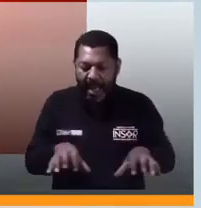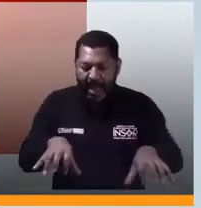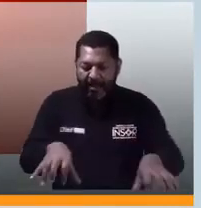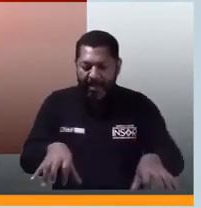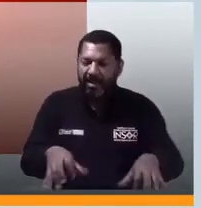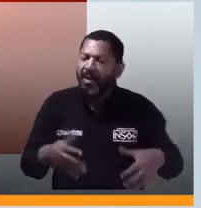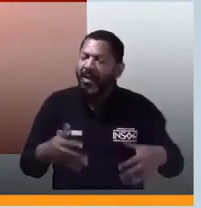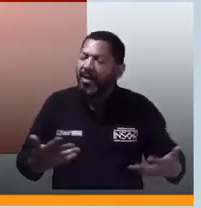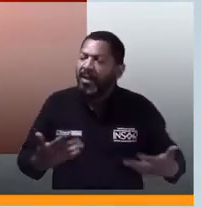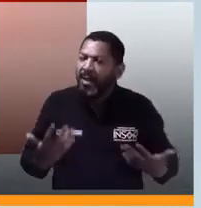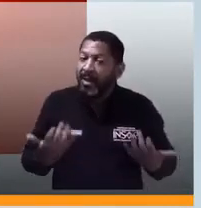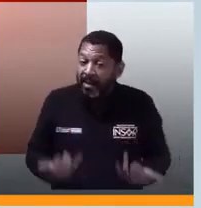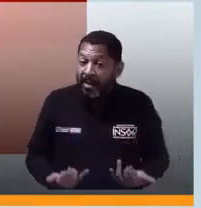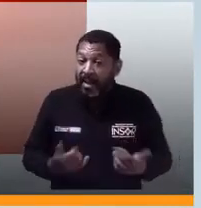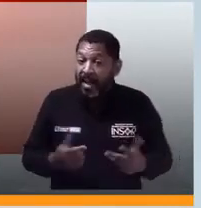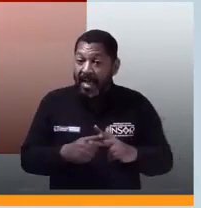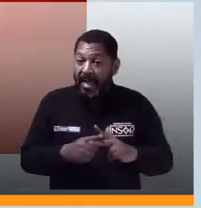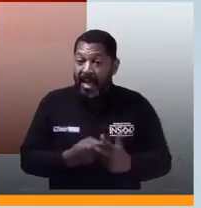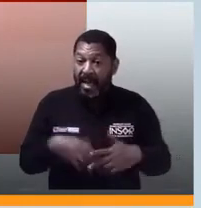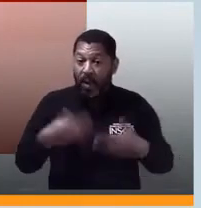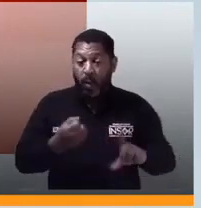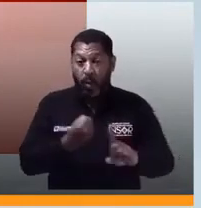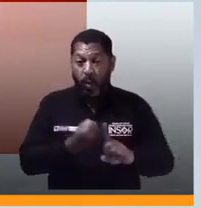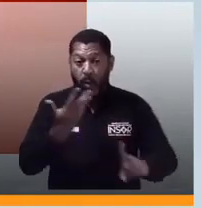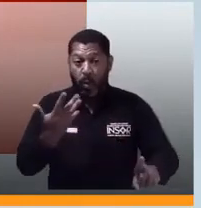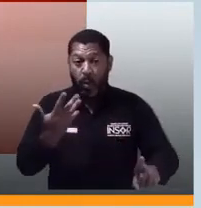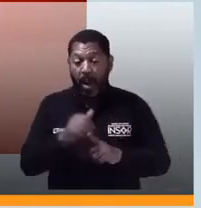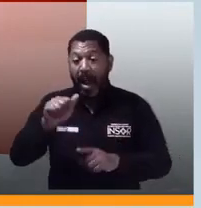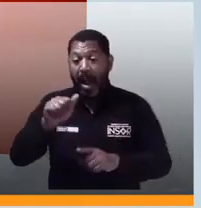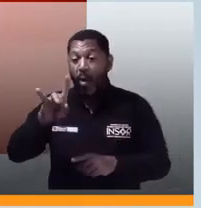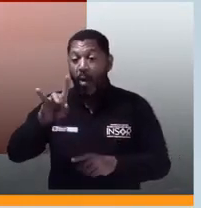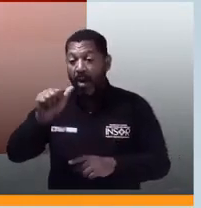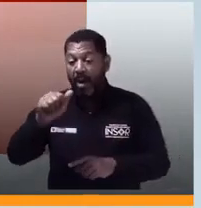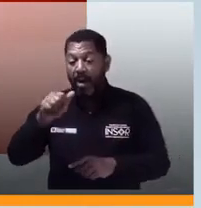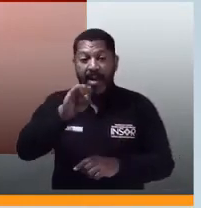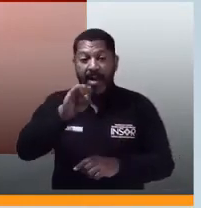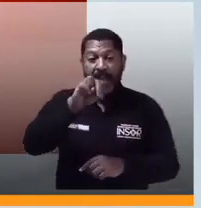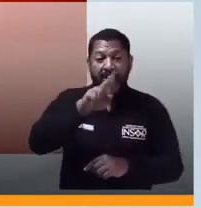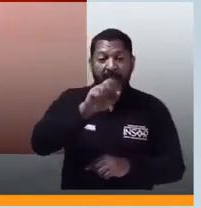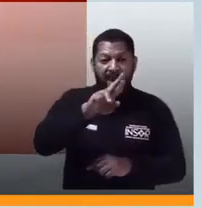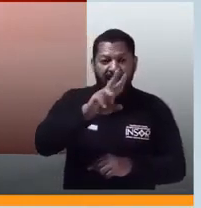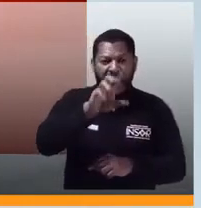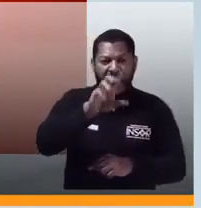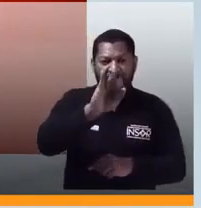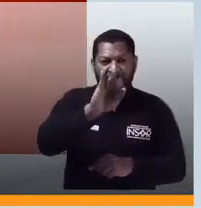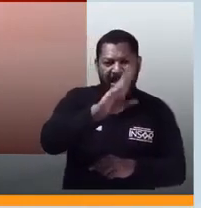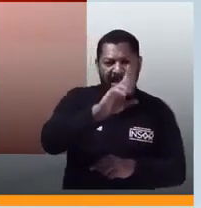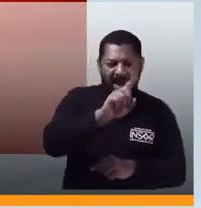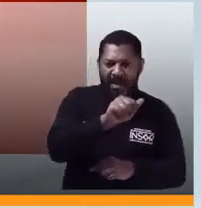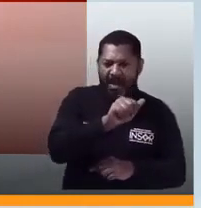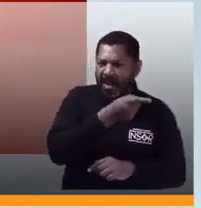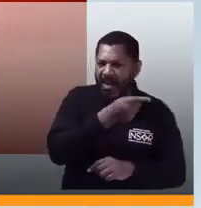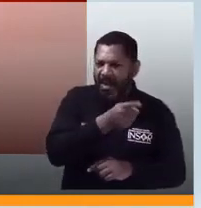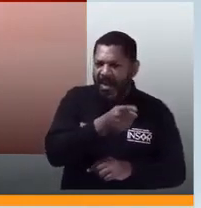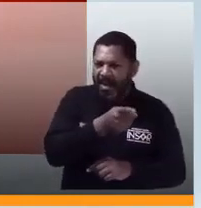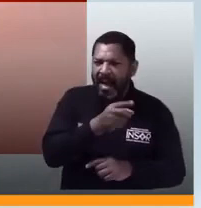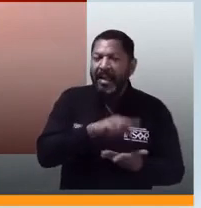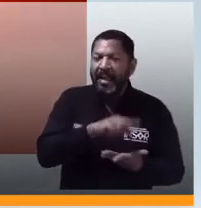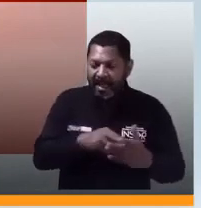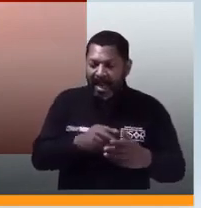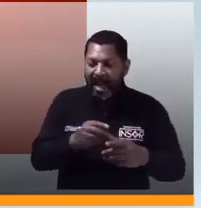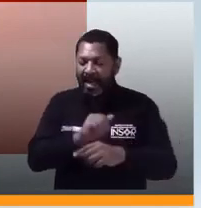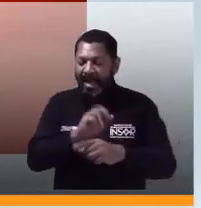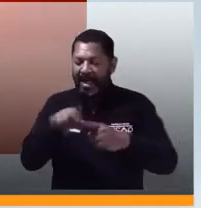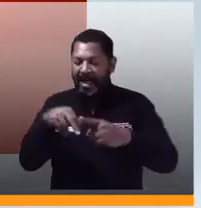que vimos que tuvo mucho impacto fue aula invertida. Lo trabajamos en las dos inmersiones, y